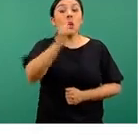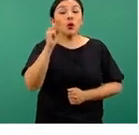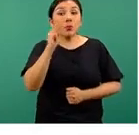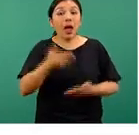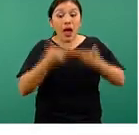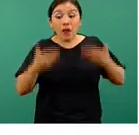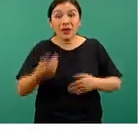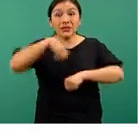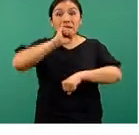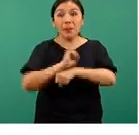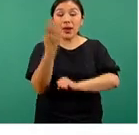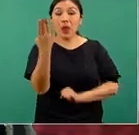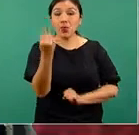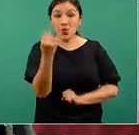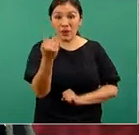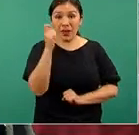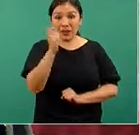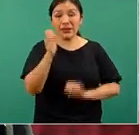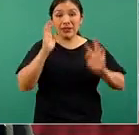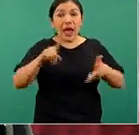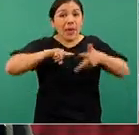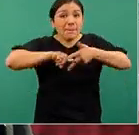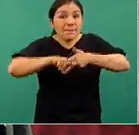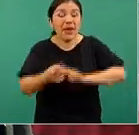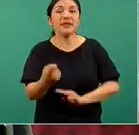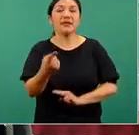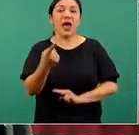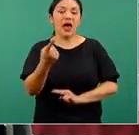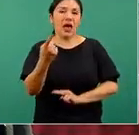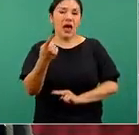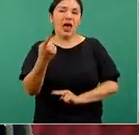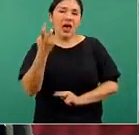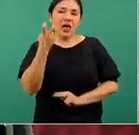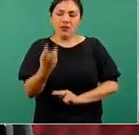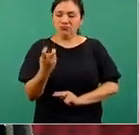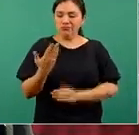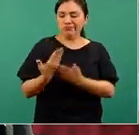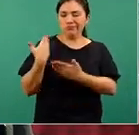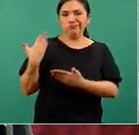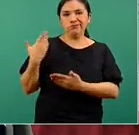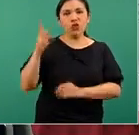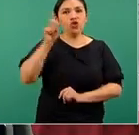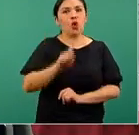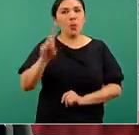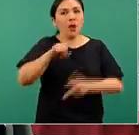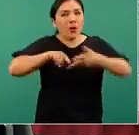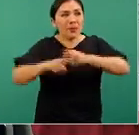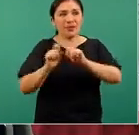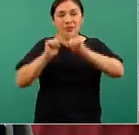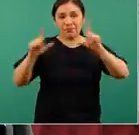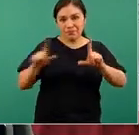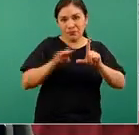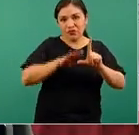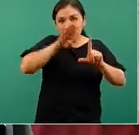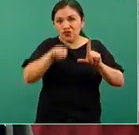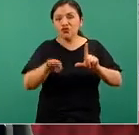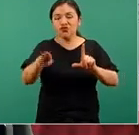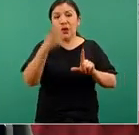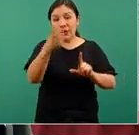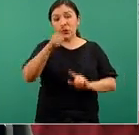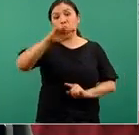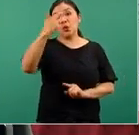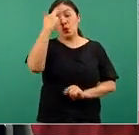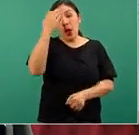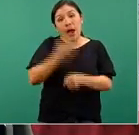número 9, que es la semana que empezamos a graficar a partir del día domingo, recordemos que estamos cursando